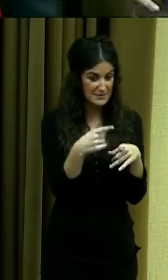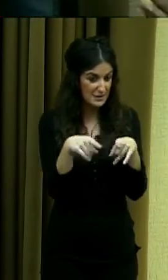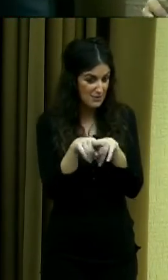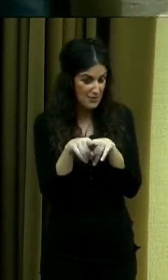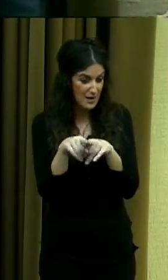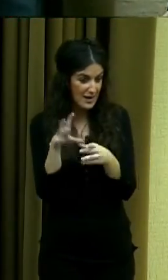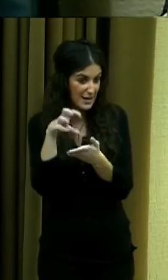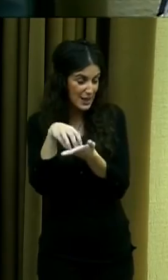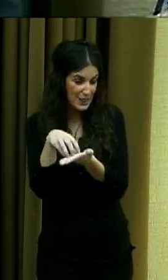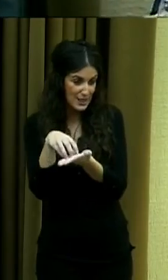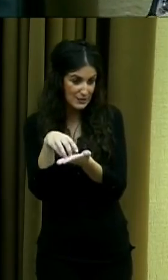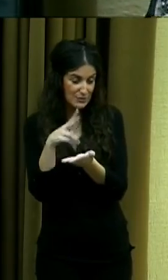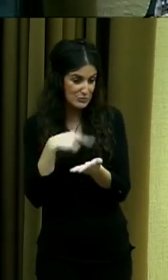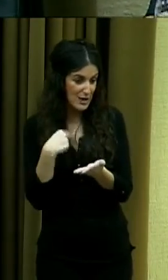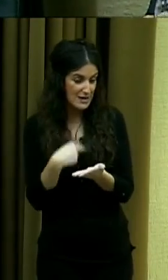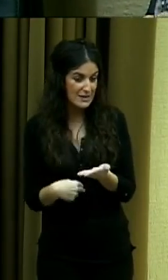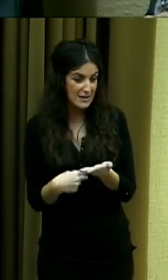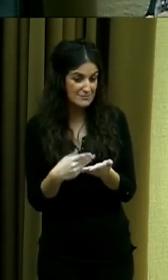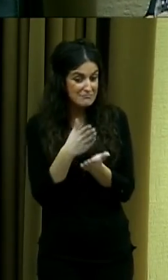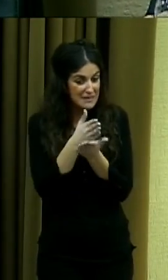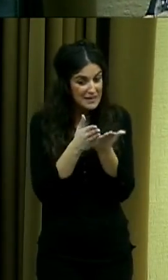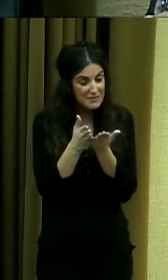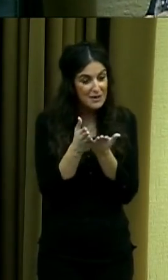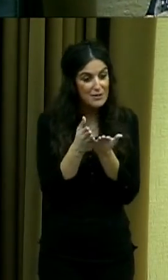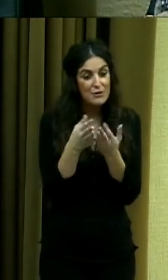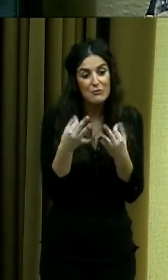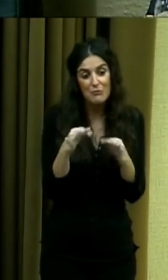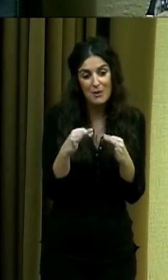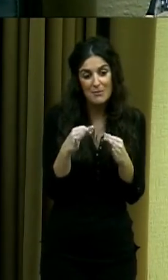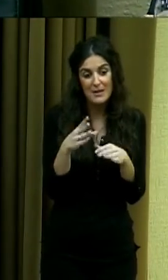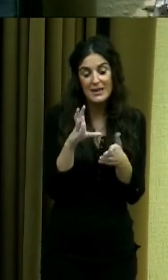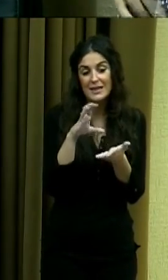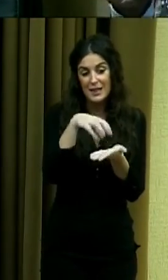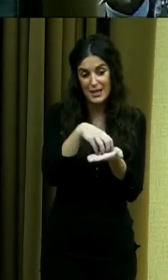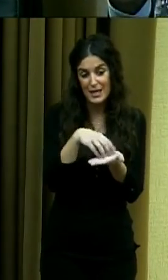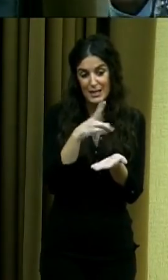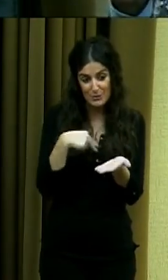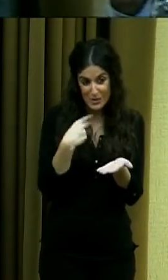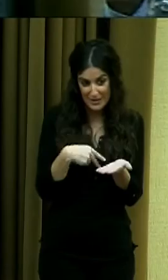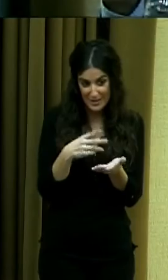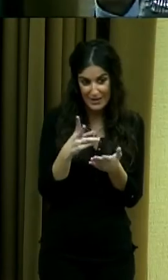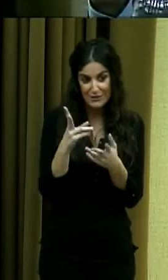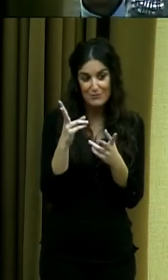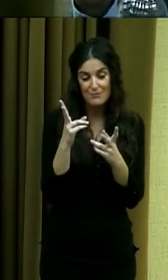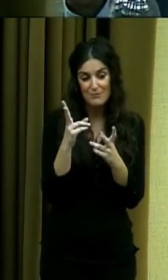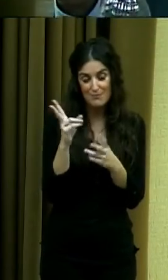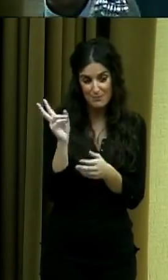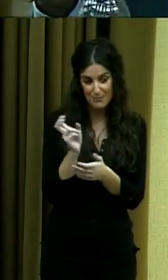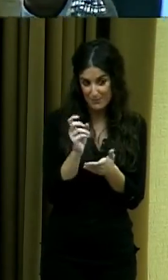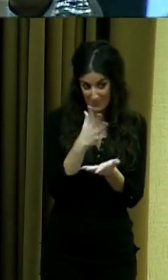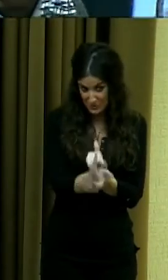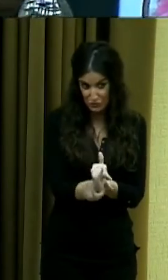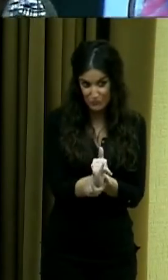sanitario. Generalmente las derivaciones suelen venir del ámbito sanitario, por la estrecha colaboración que ha habido con los